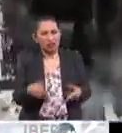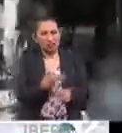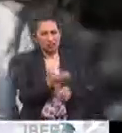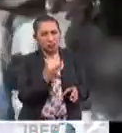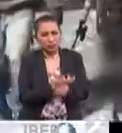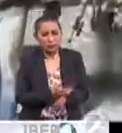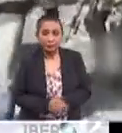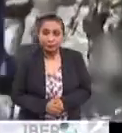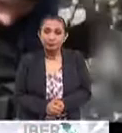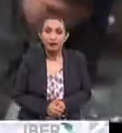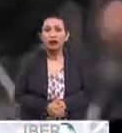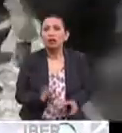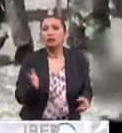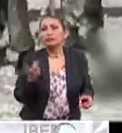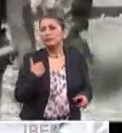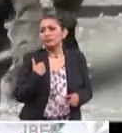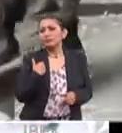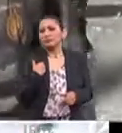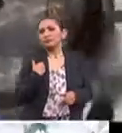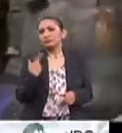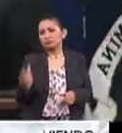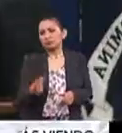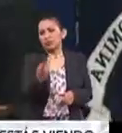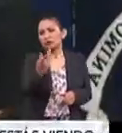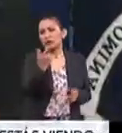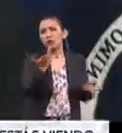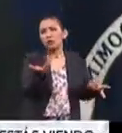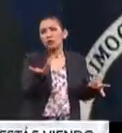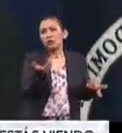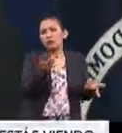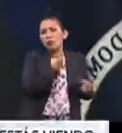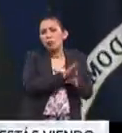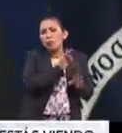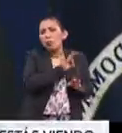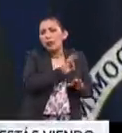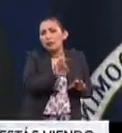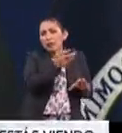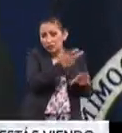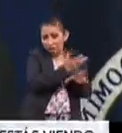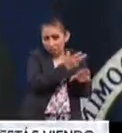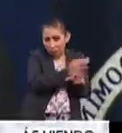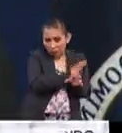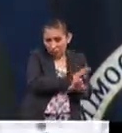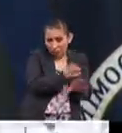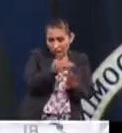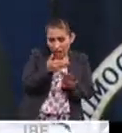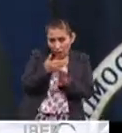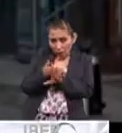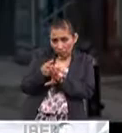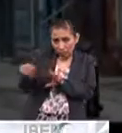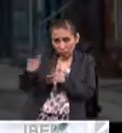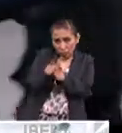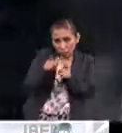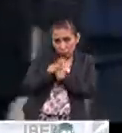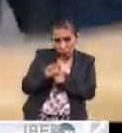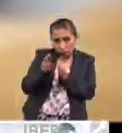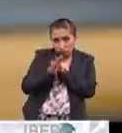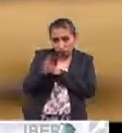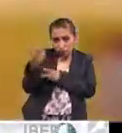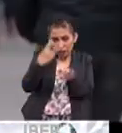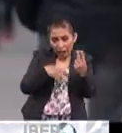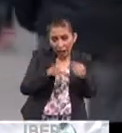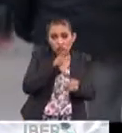Estados Unidos. ¿Cuál sería las posibilidades reales de acción de los Estados Unidos en contra de estos grupos,